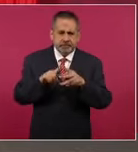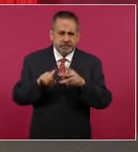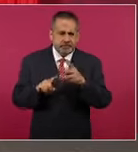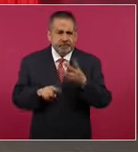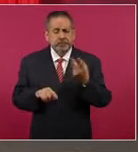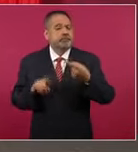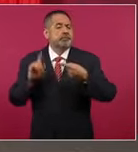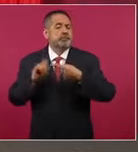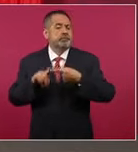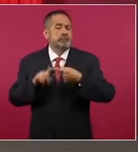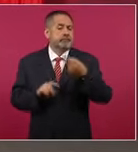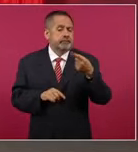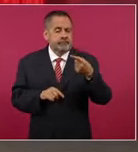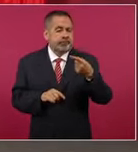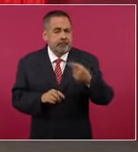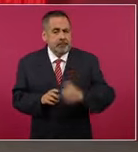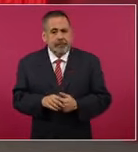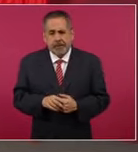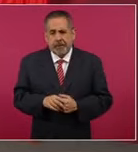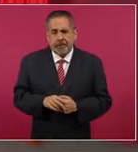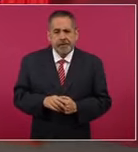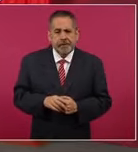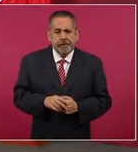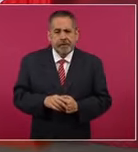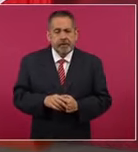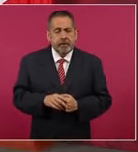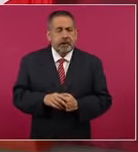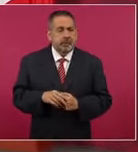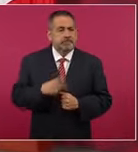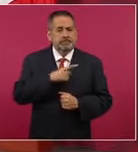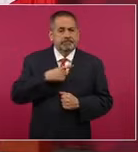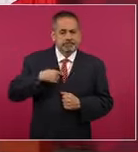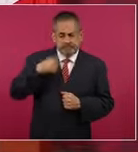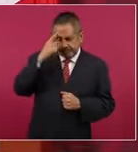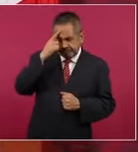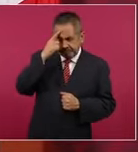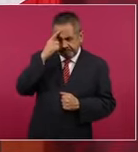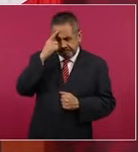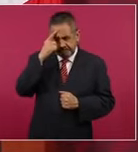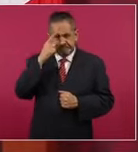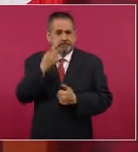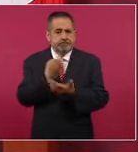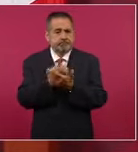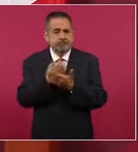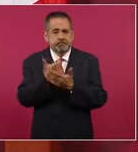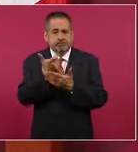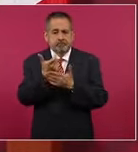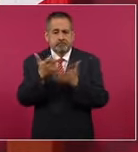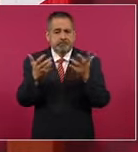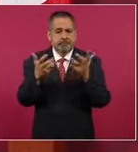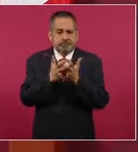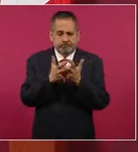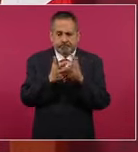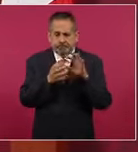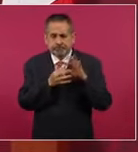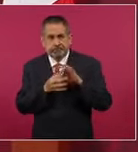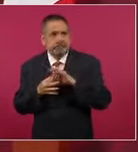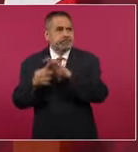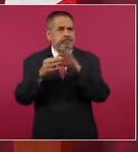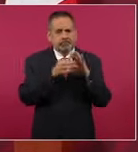Primero, el que se busque la integración económica